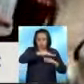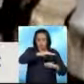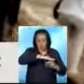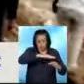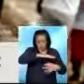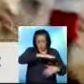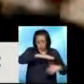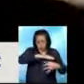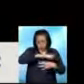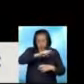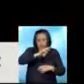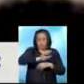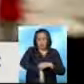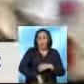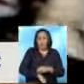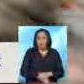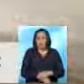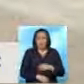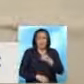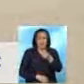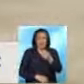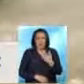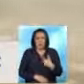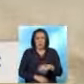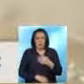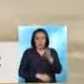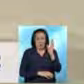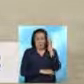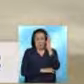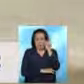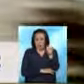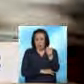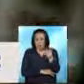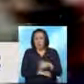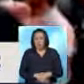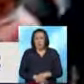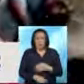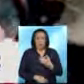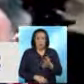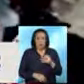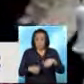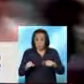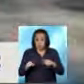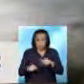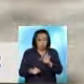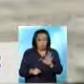la casa. Fue el árbol. Ya, Pierre,